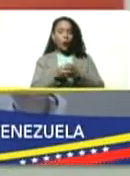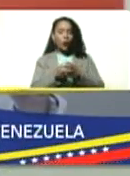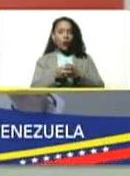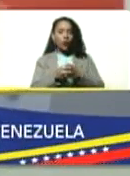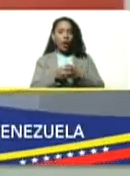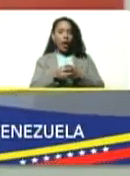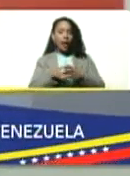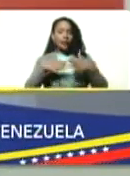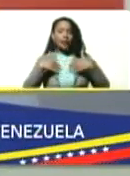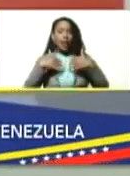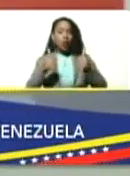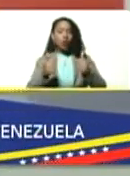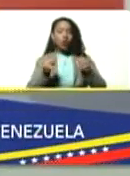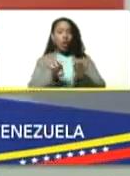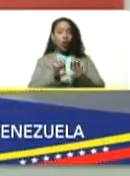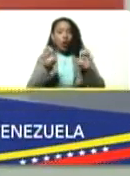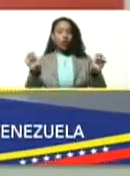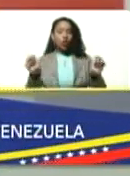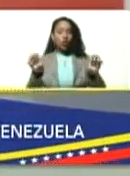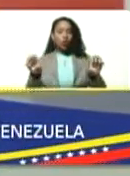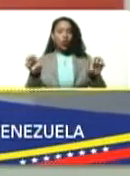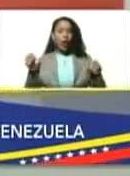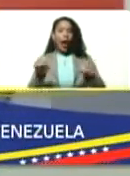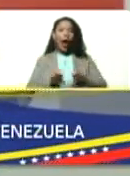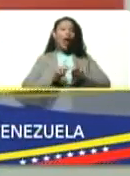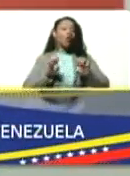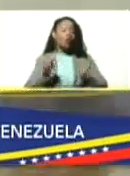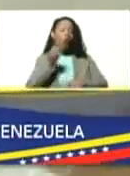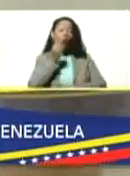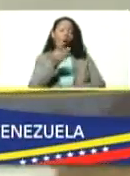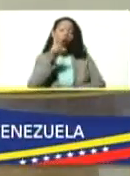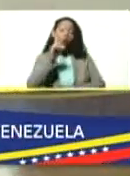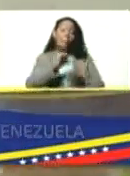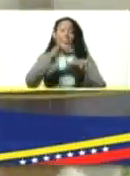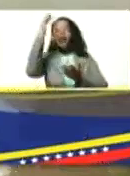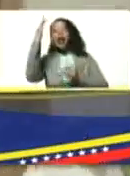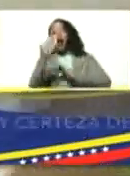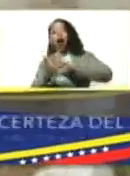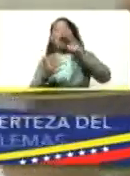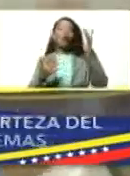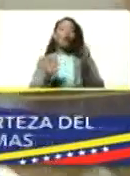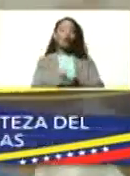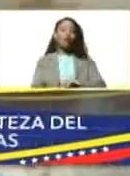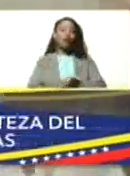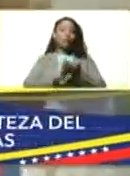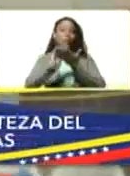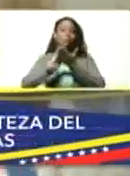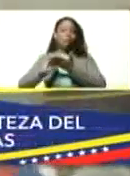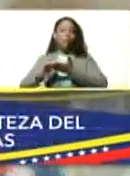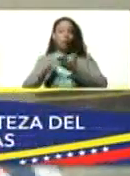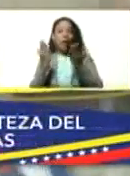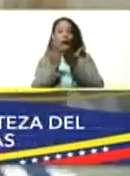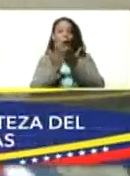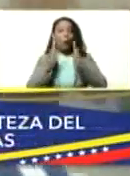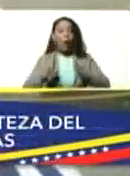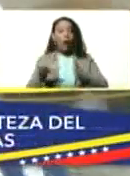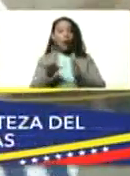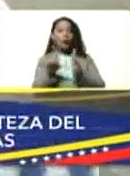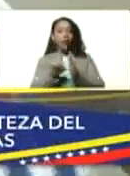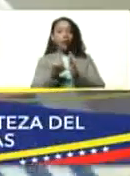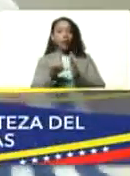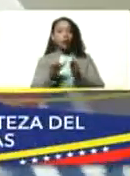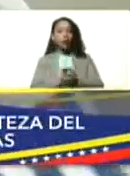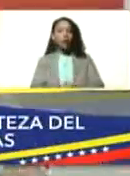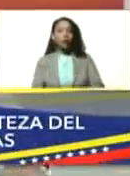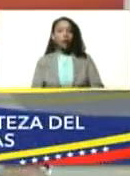en salud y en educación. En educación, bueno, han sido un milagro. que han recuperado escuelas, liceos,